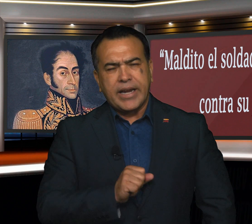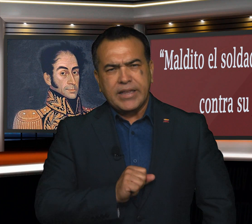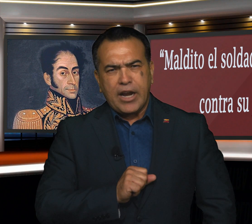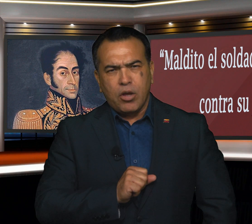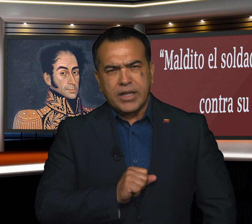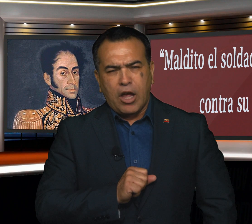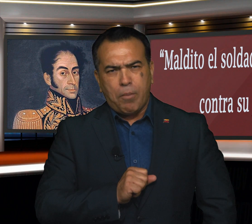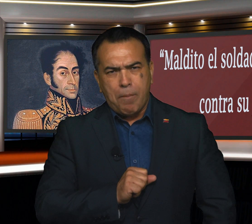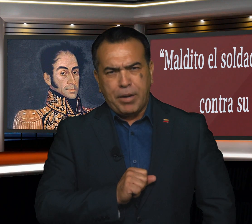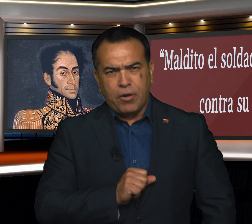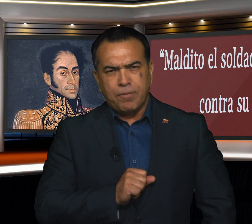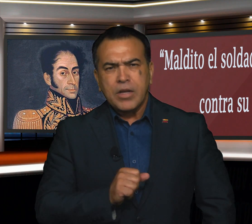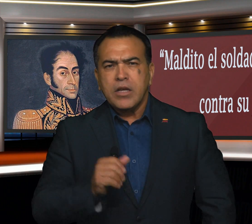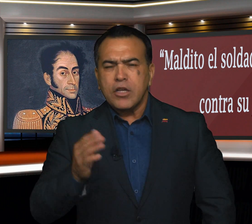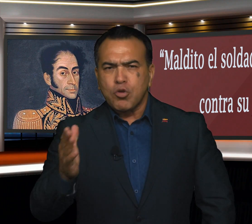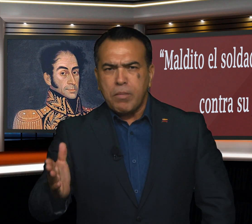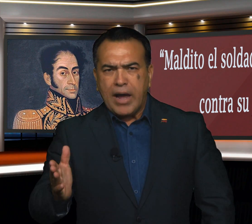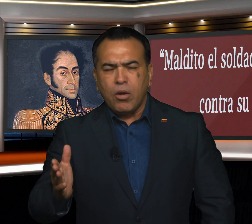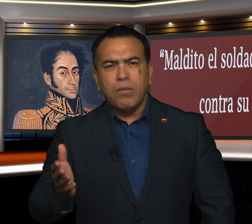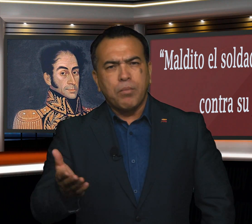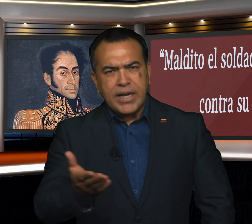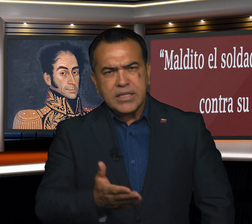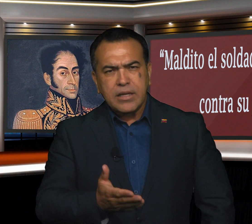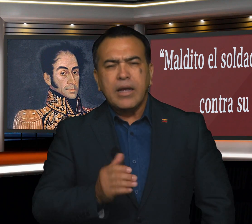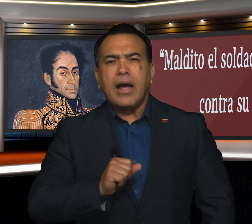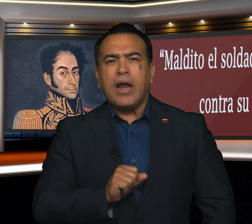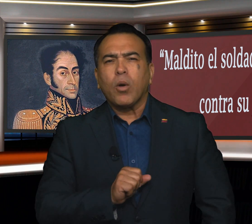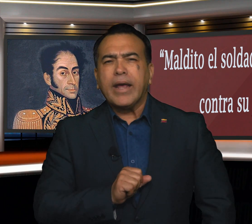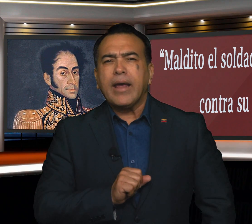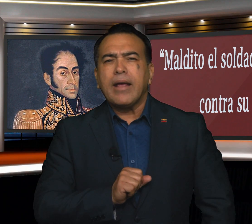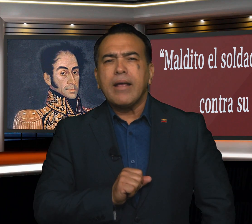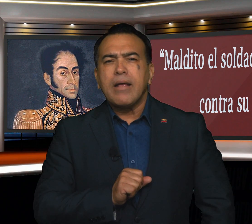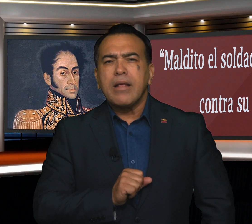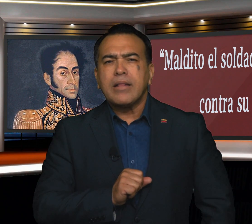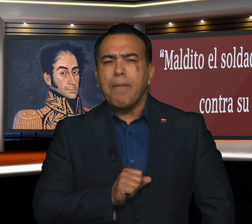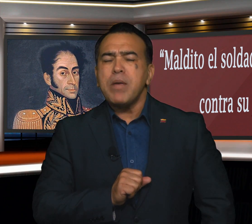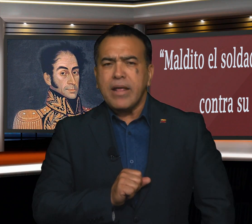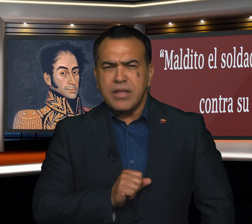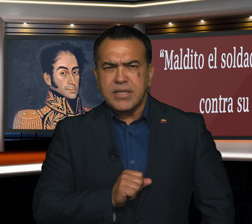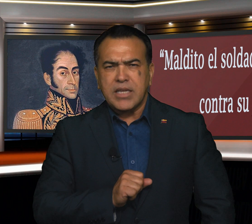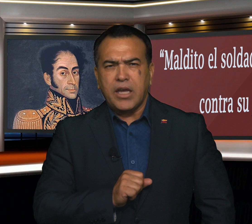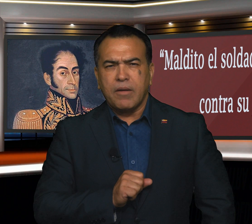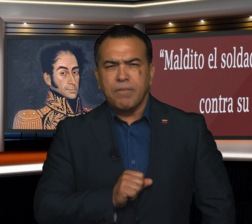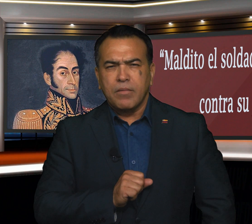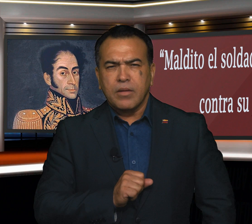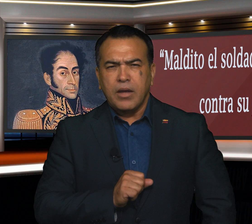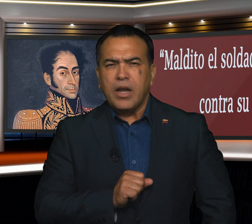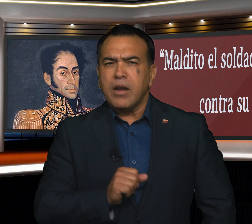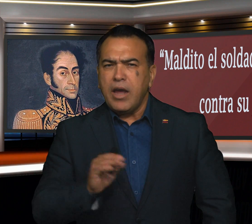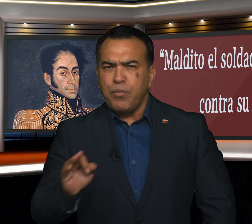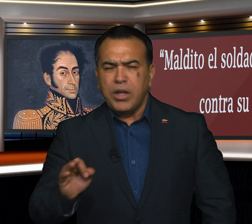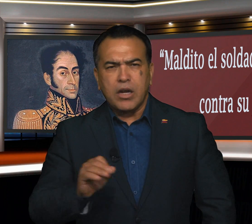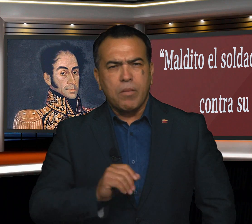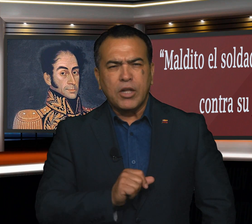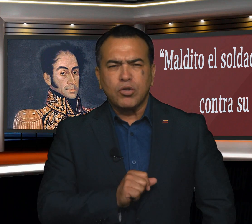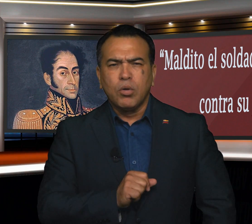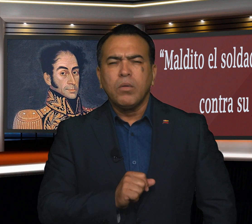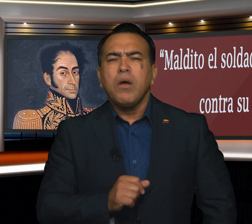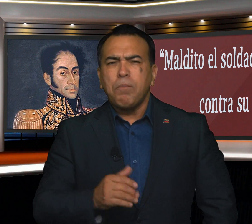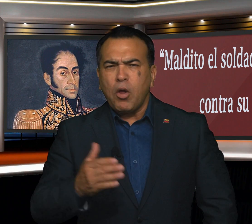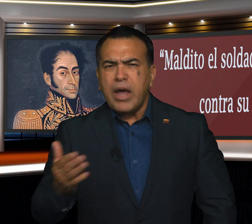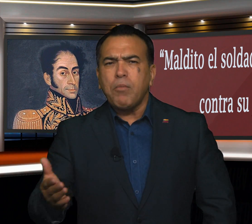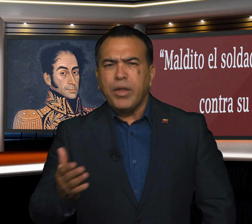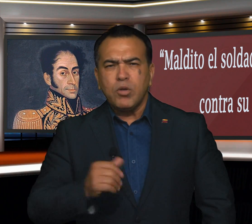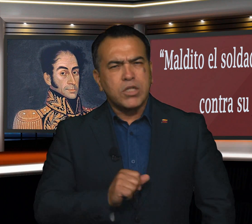el secretario de Estado Pompeo, sumado pues a lo que también dice el jefe del Comando